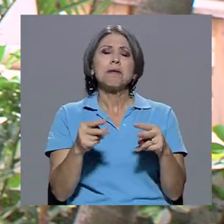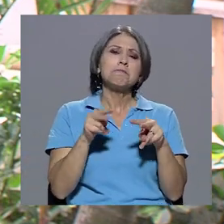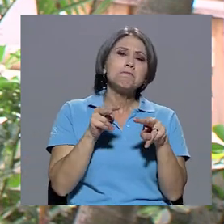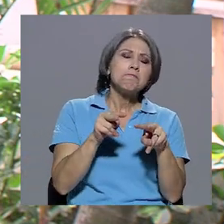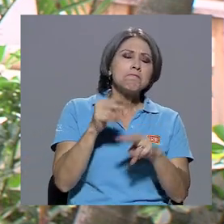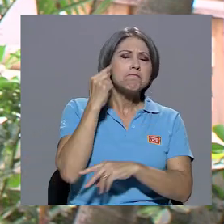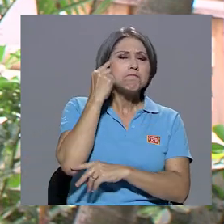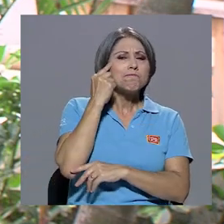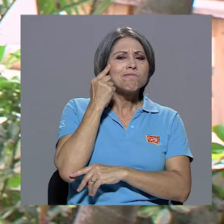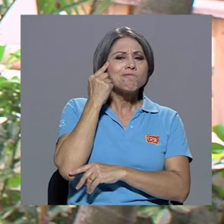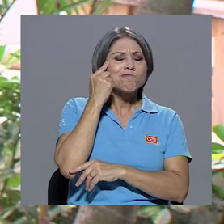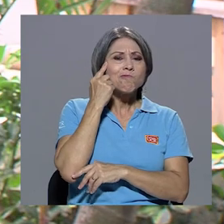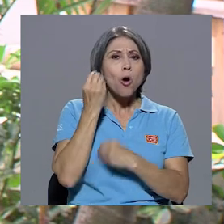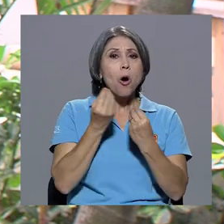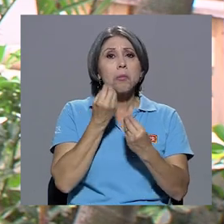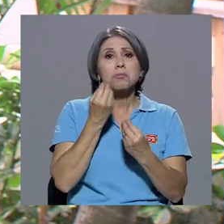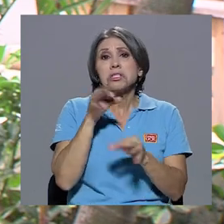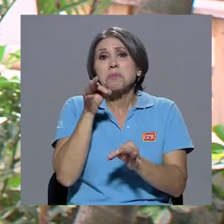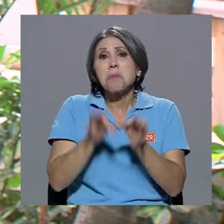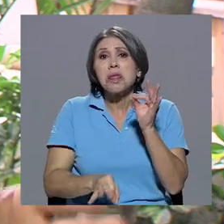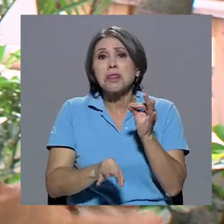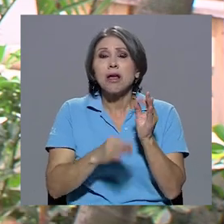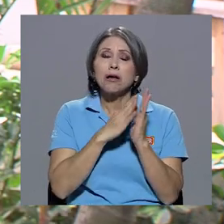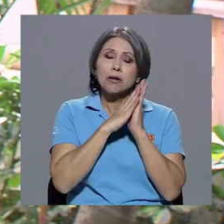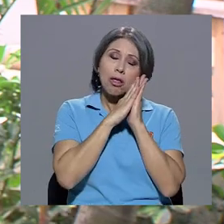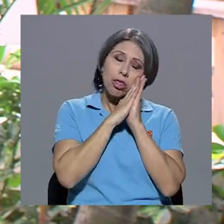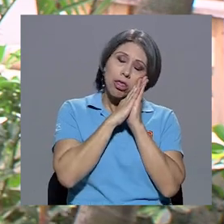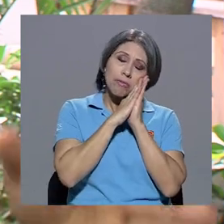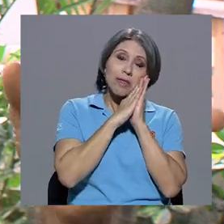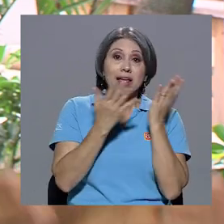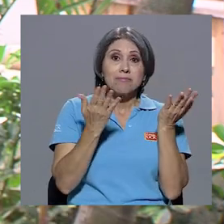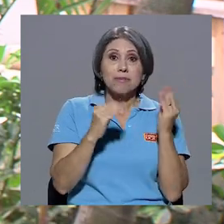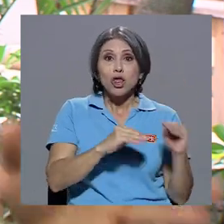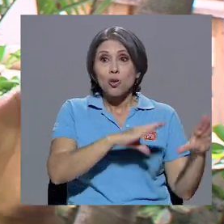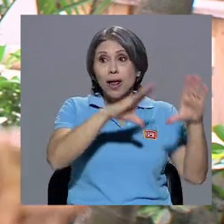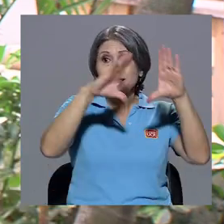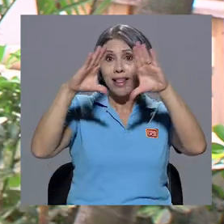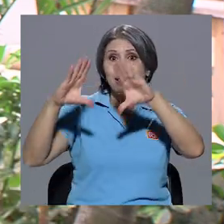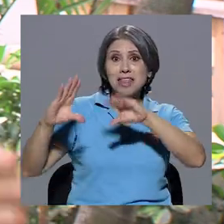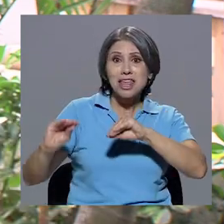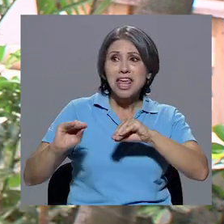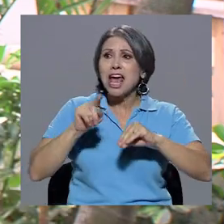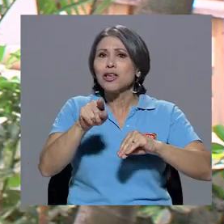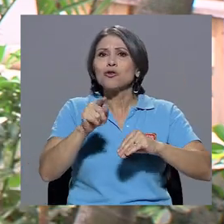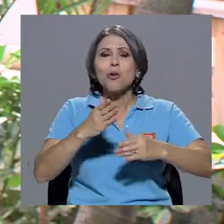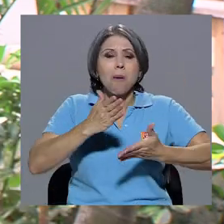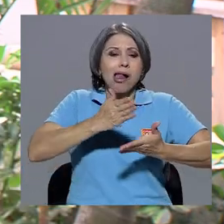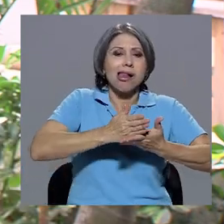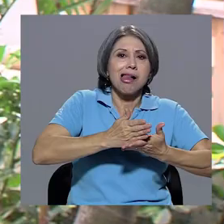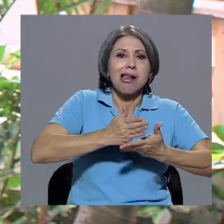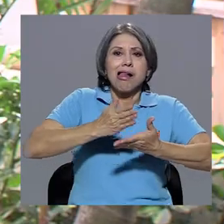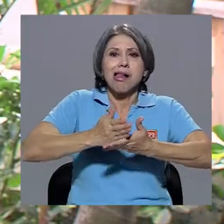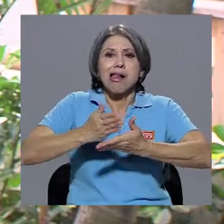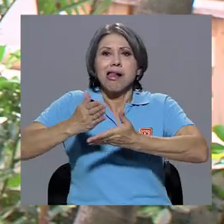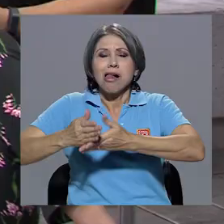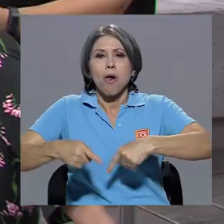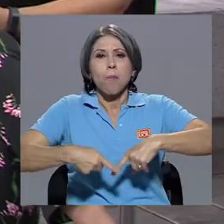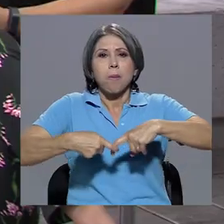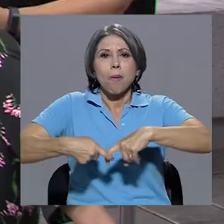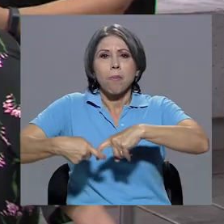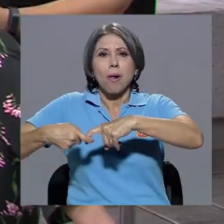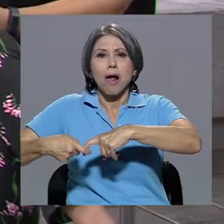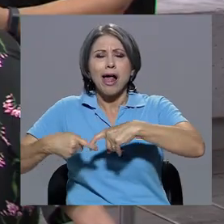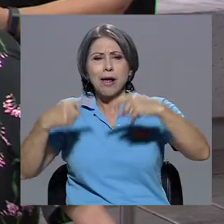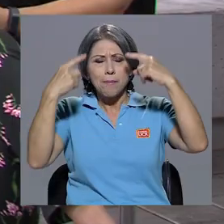meditación, o simplemente dormir una siesta. Entonces, en el día de ellos tienen cortes, tienen como breaks que hacen durante el día para descomprimir la